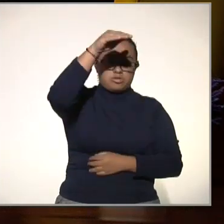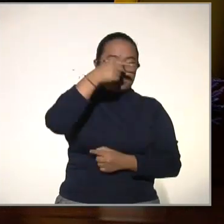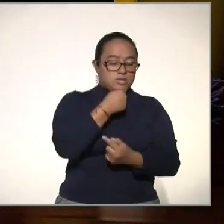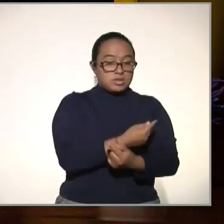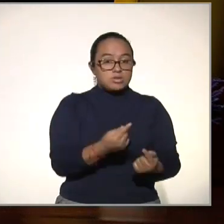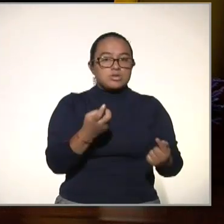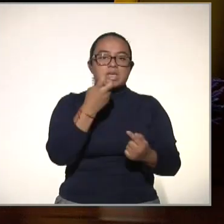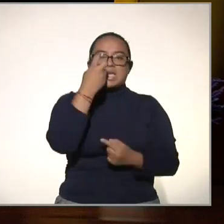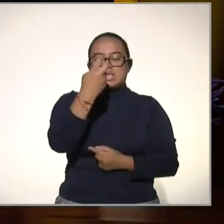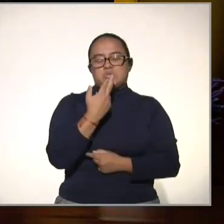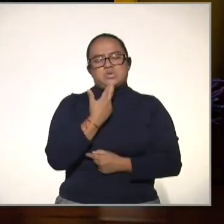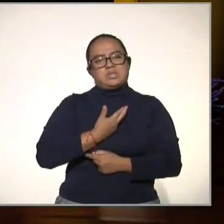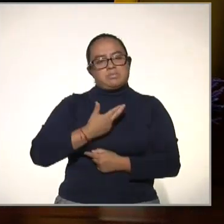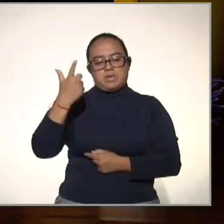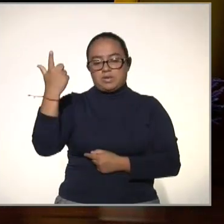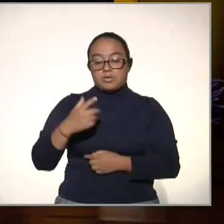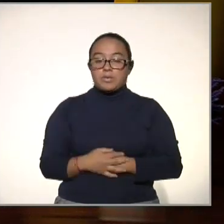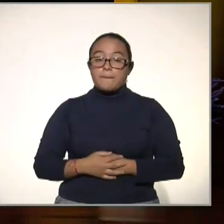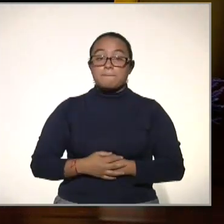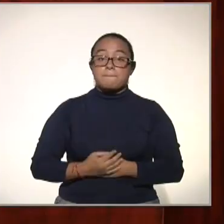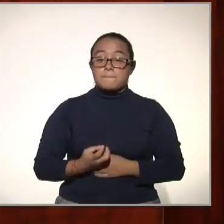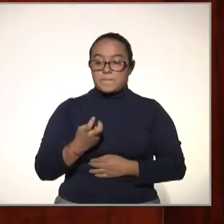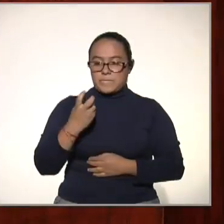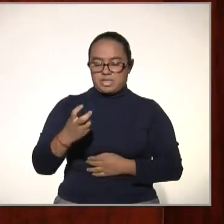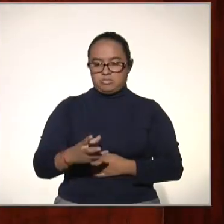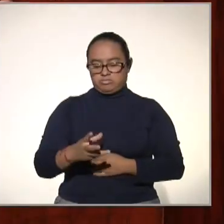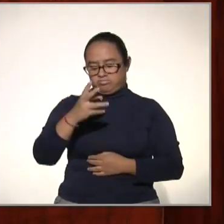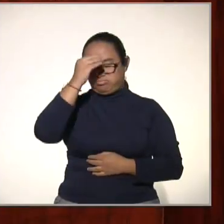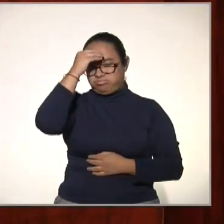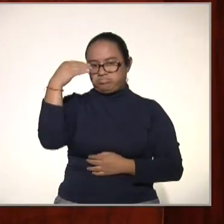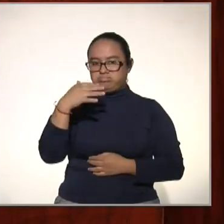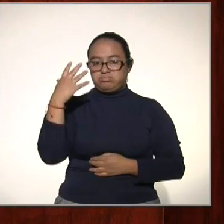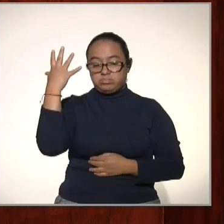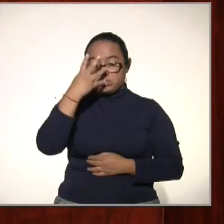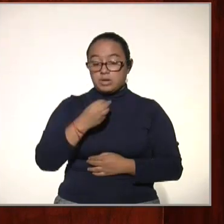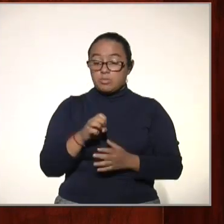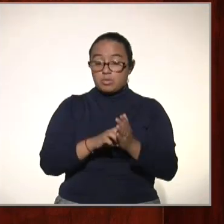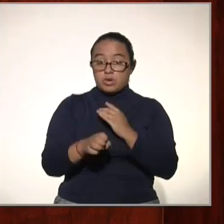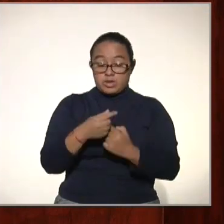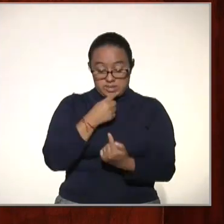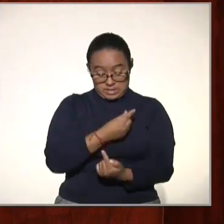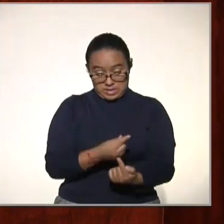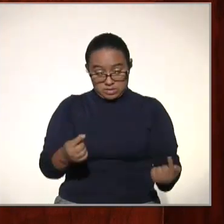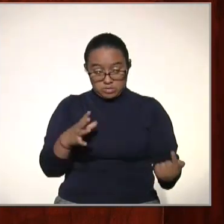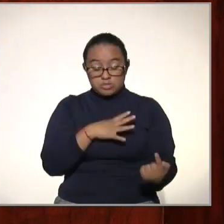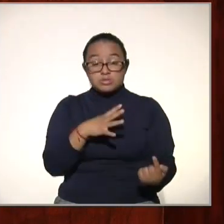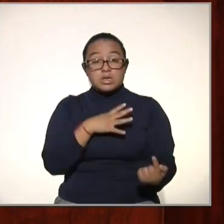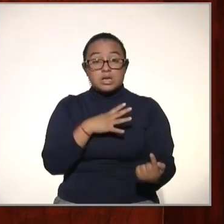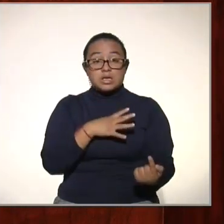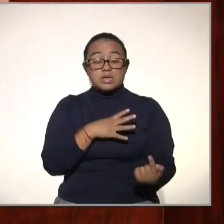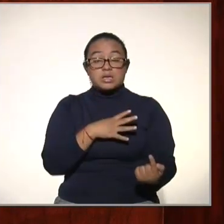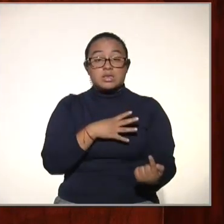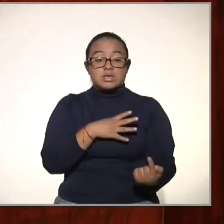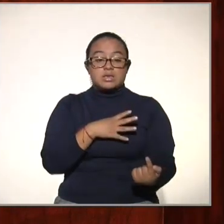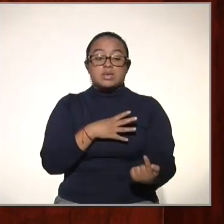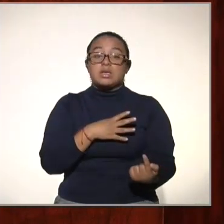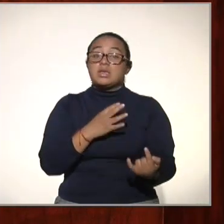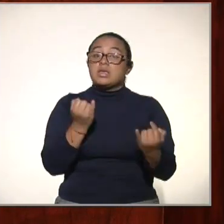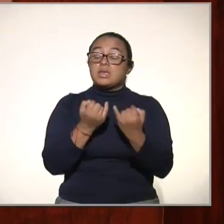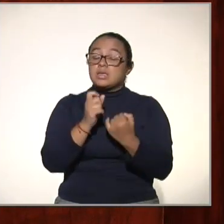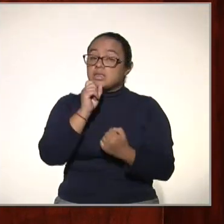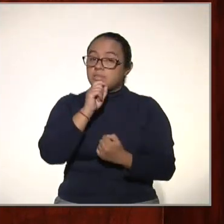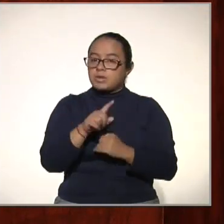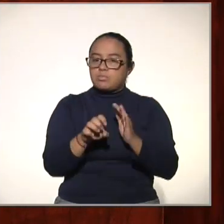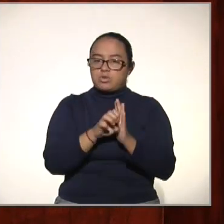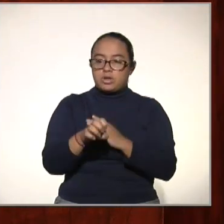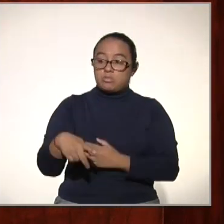es lo que mejor podemos aportar. Y me parece un aprendizaje, sobre todo para quienes tienen niñas, y sobre todo para quienes incluso